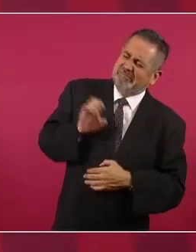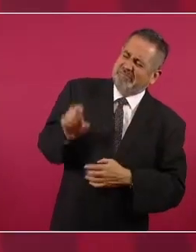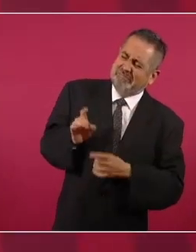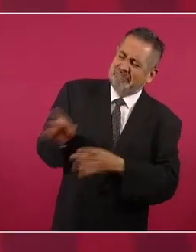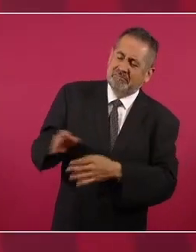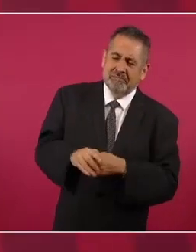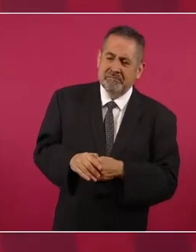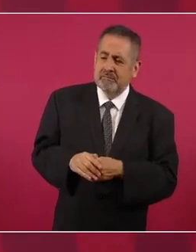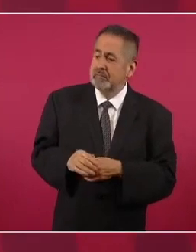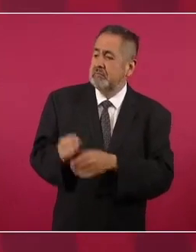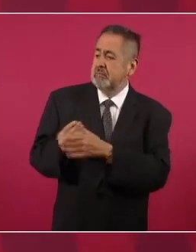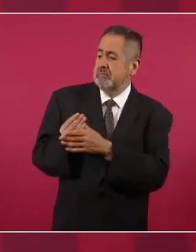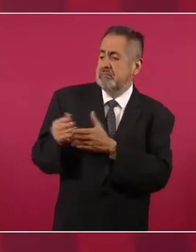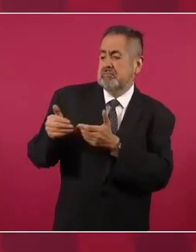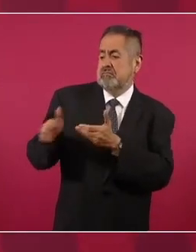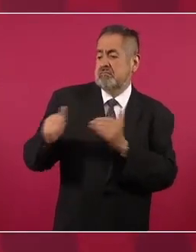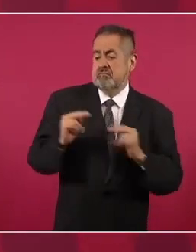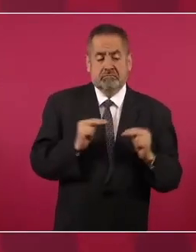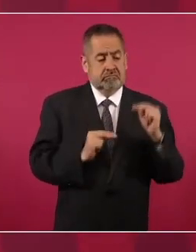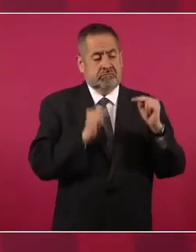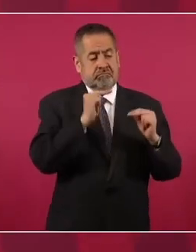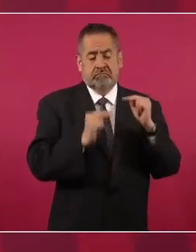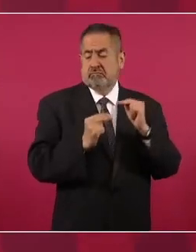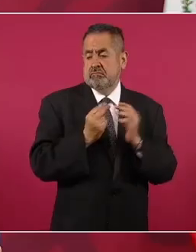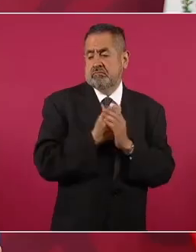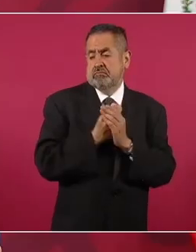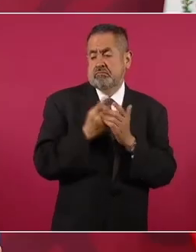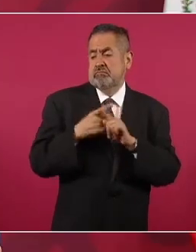muy clasistas.